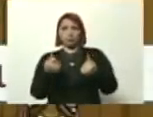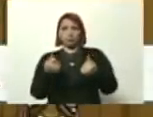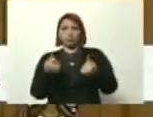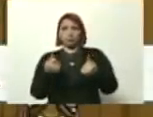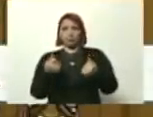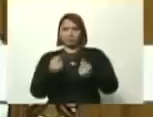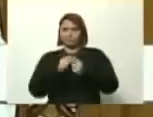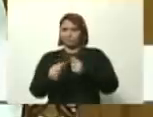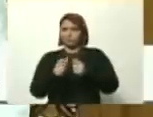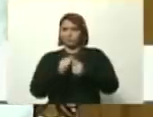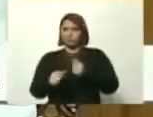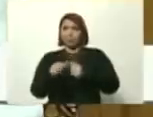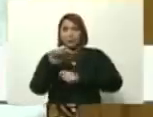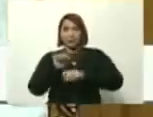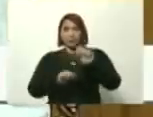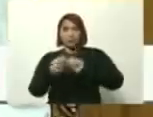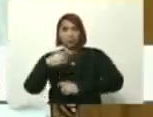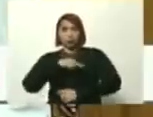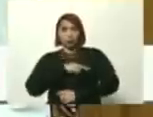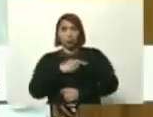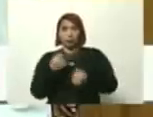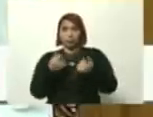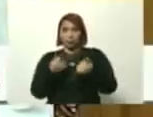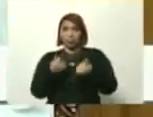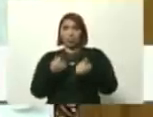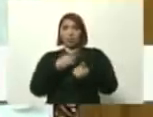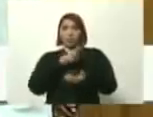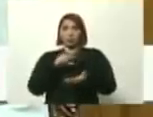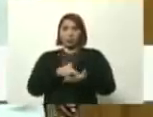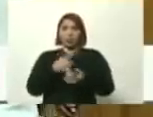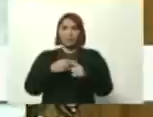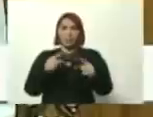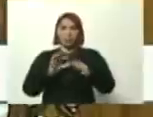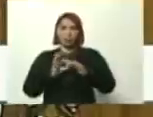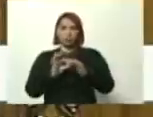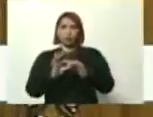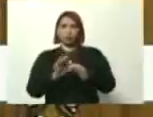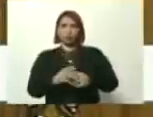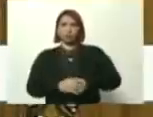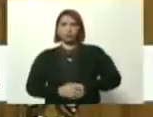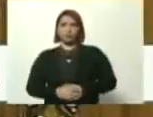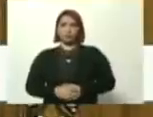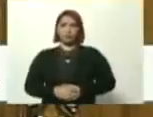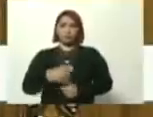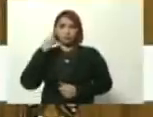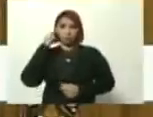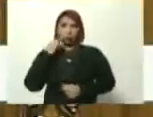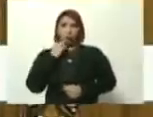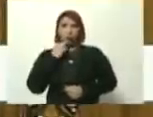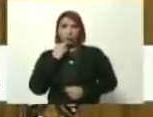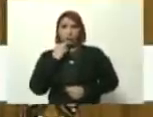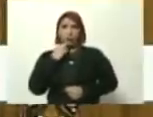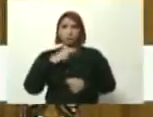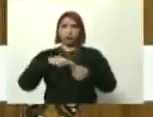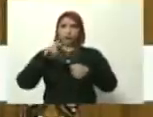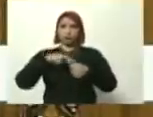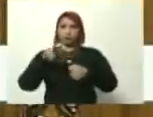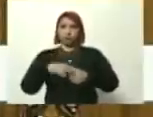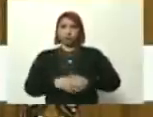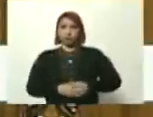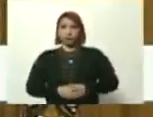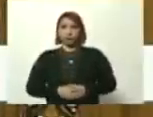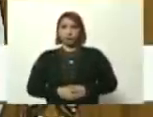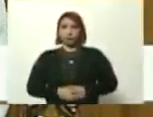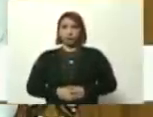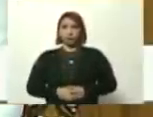justamente en defensa de nuestra moneda nacional y para consolidar el Bolívar digital.